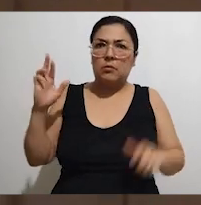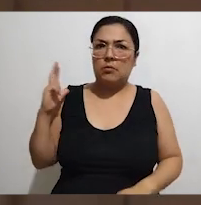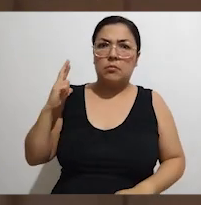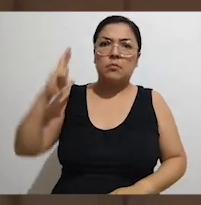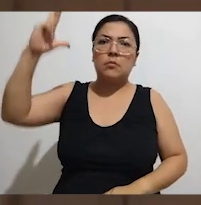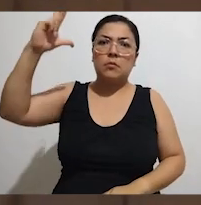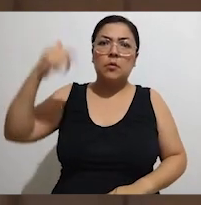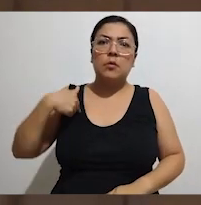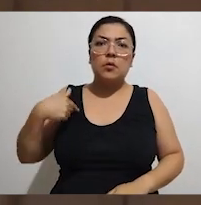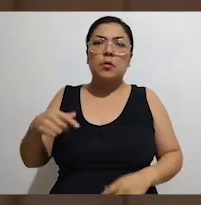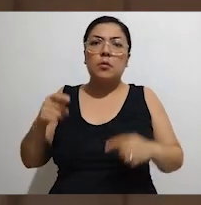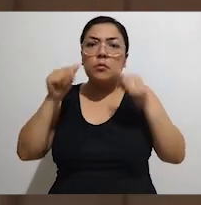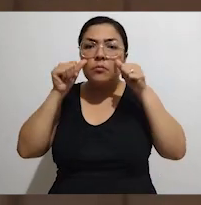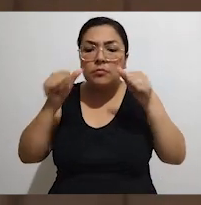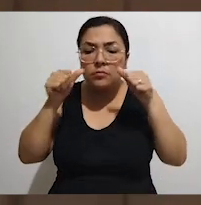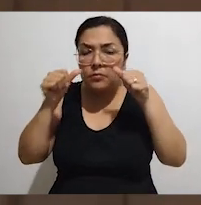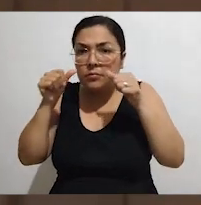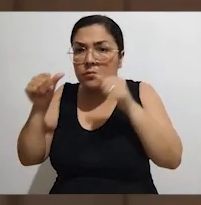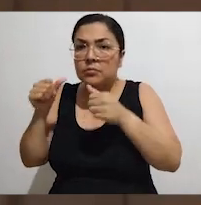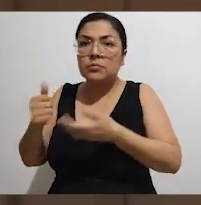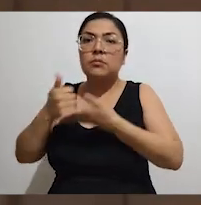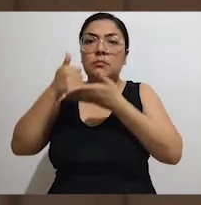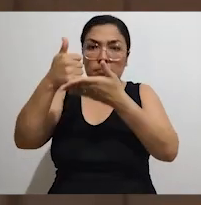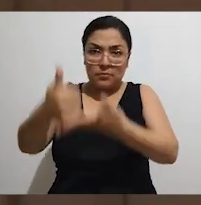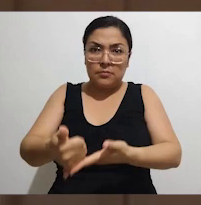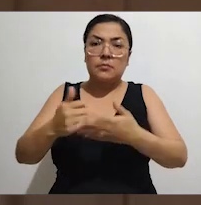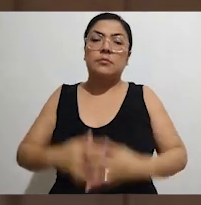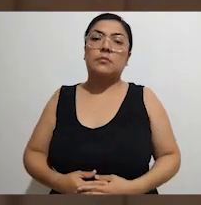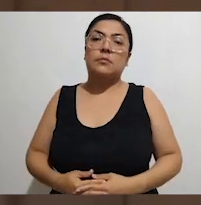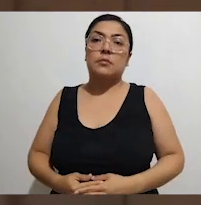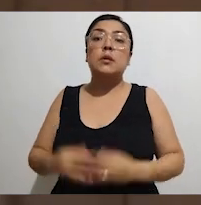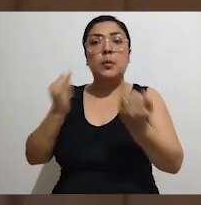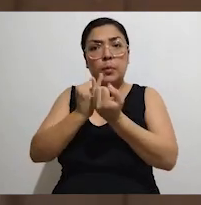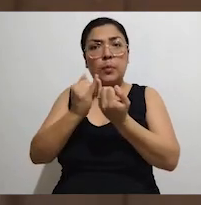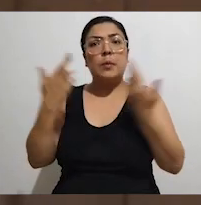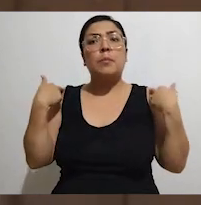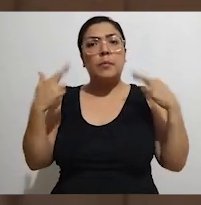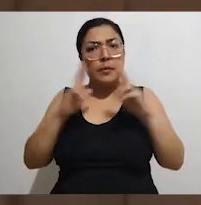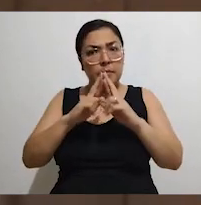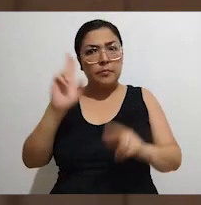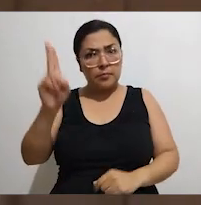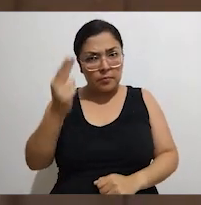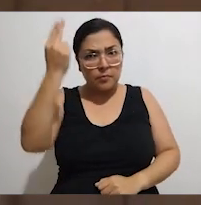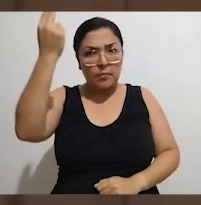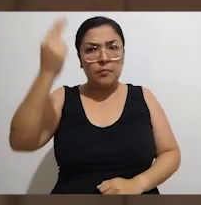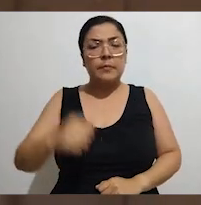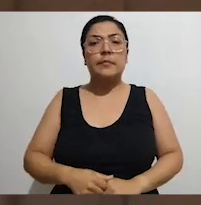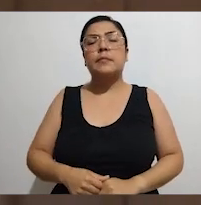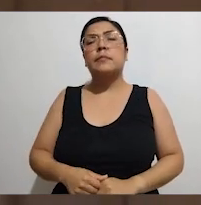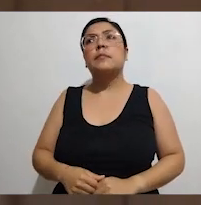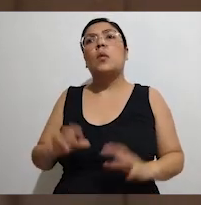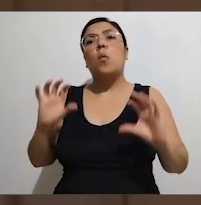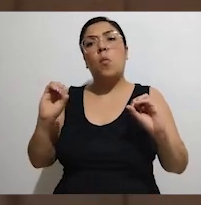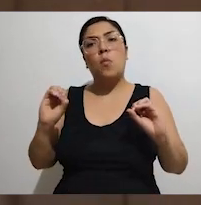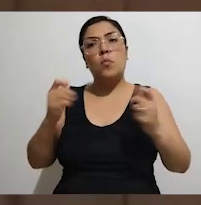estar interesada de lo que pasa en su entidad federativa, pero también tuvimos profesores universitarios, también tuvimos gente